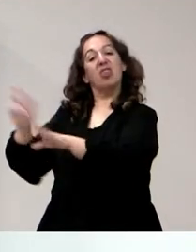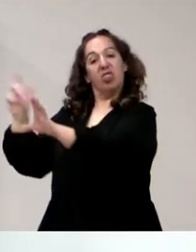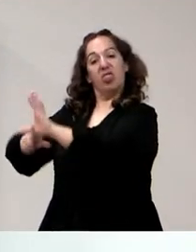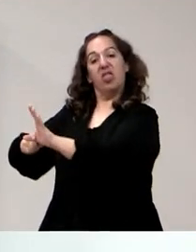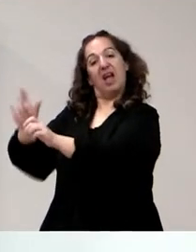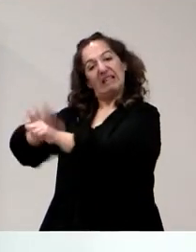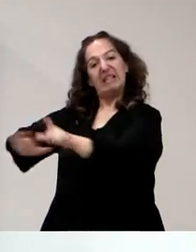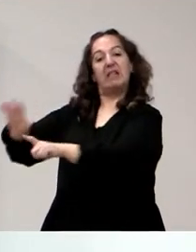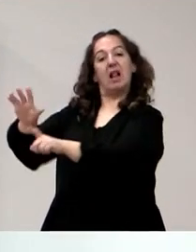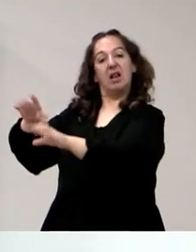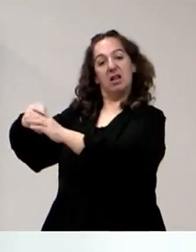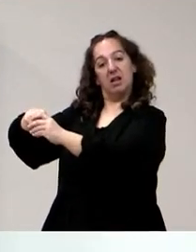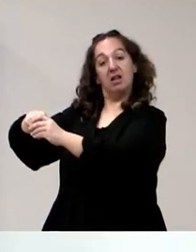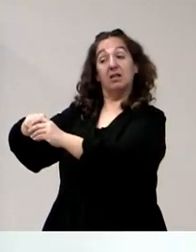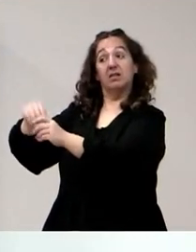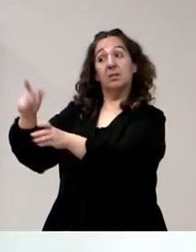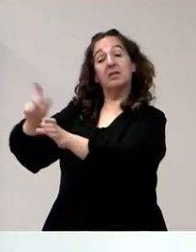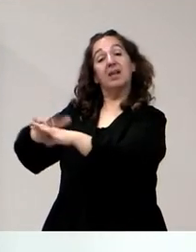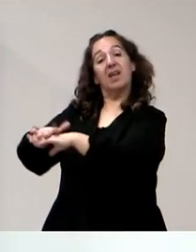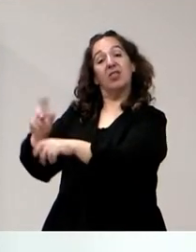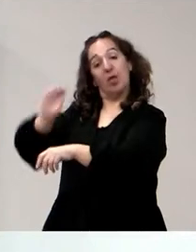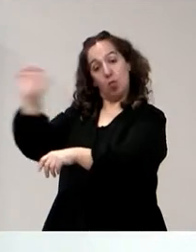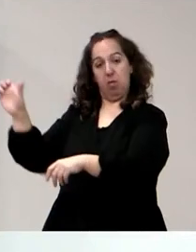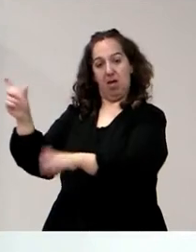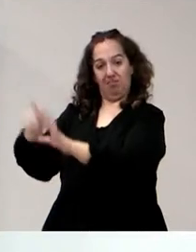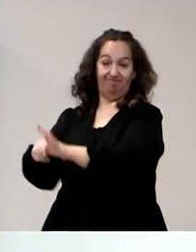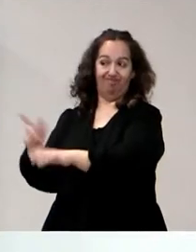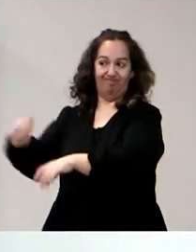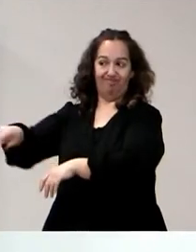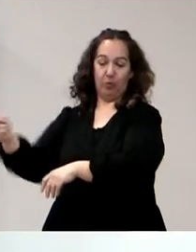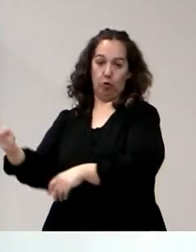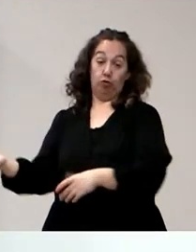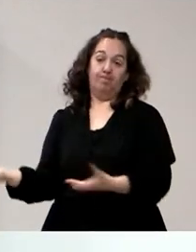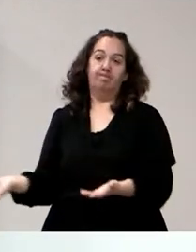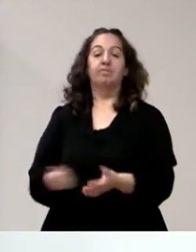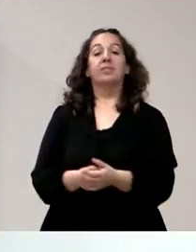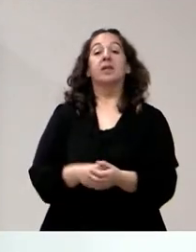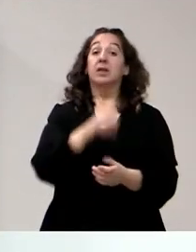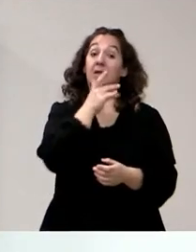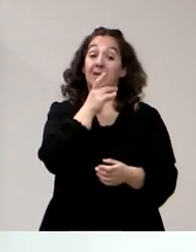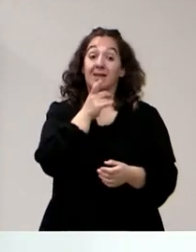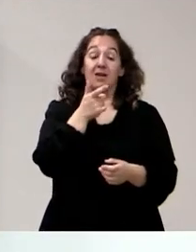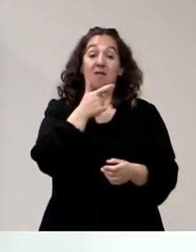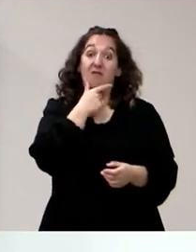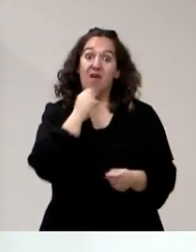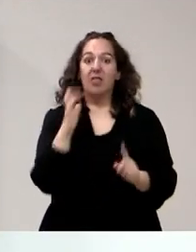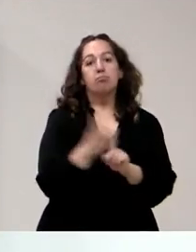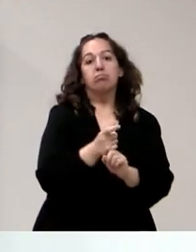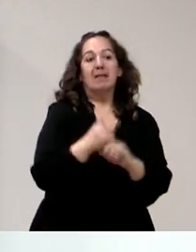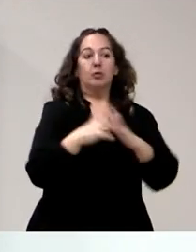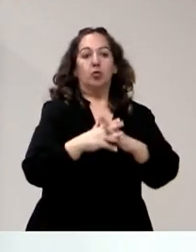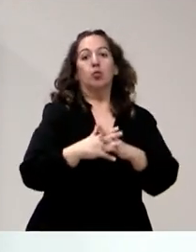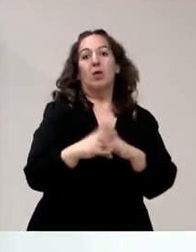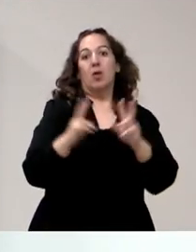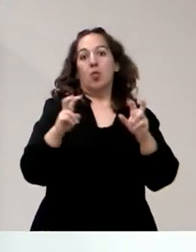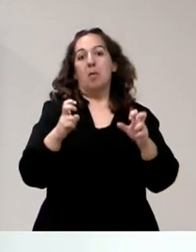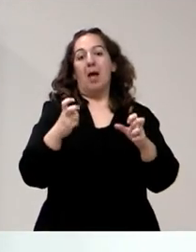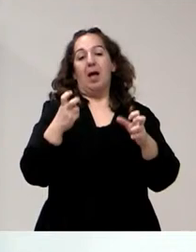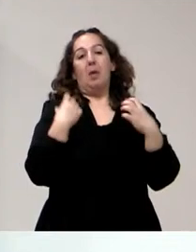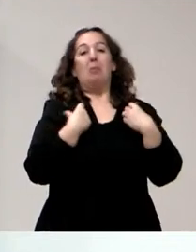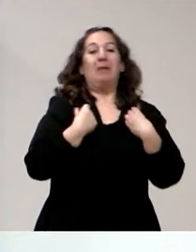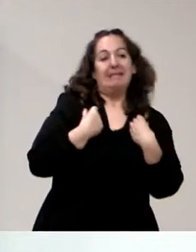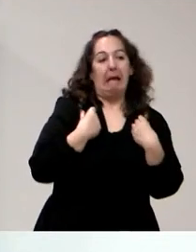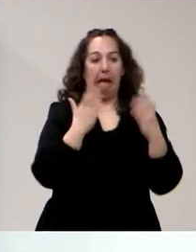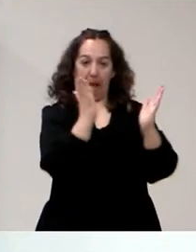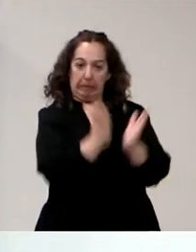red Estatal y de la red europea no eh Por tanto una forma de hacer viable esta infraestructura sería integrarla